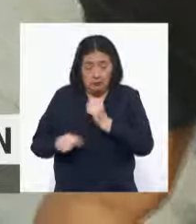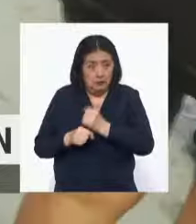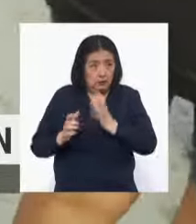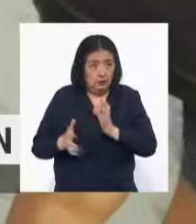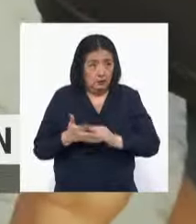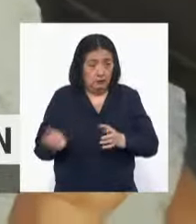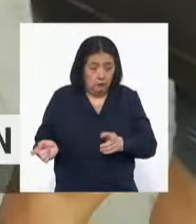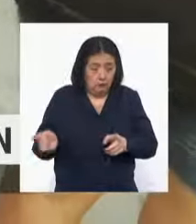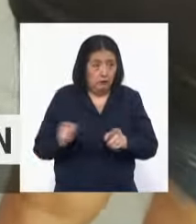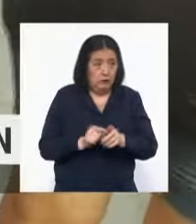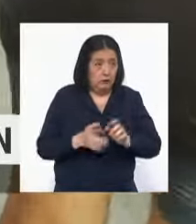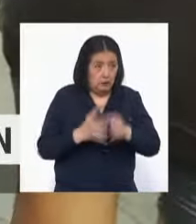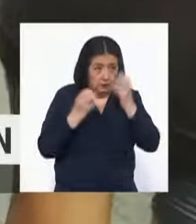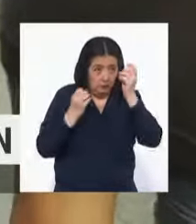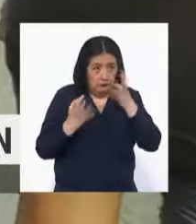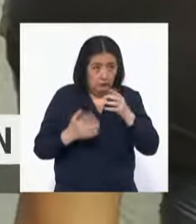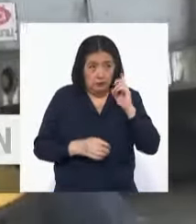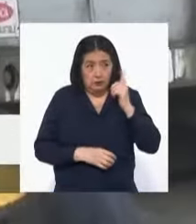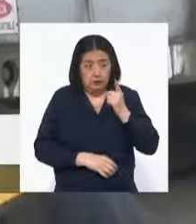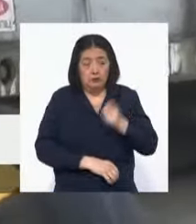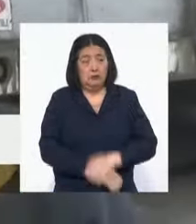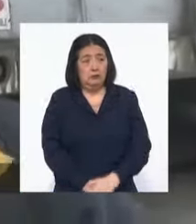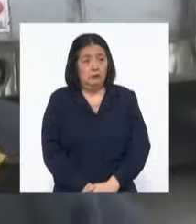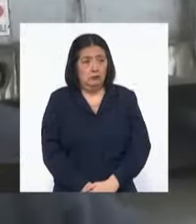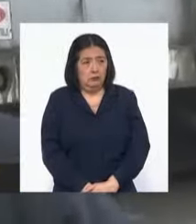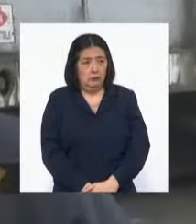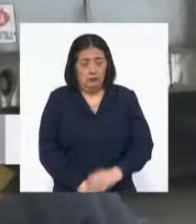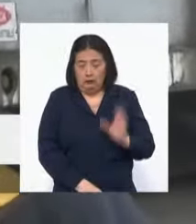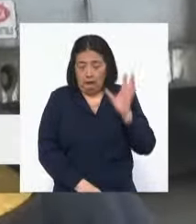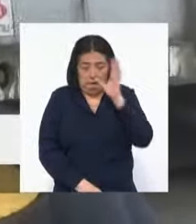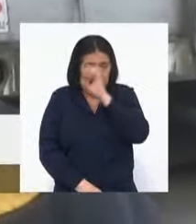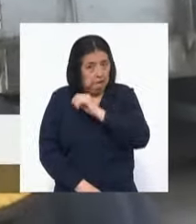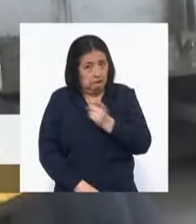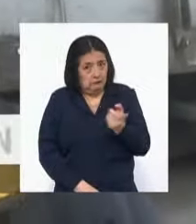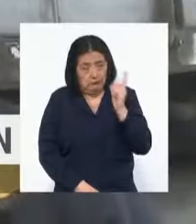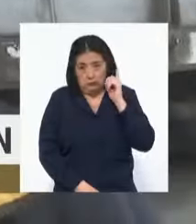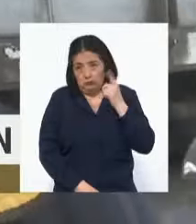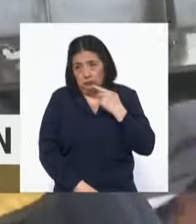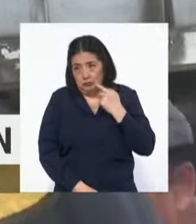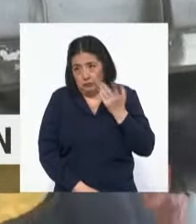lo acompañaron informando de su condición. No se ha percatado como es el rumbo